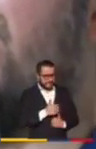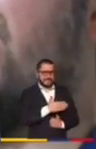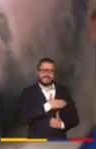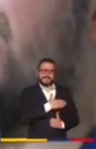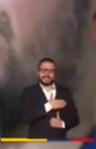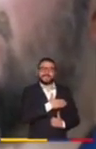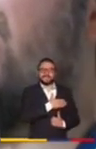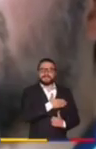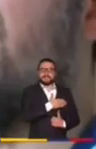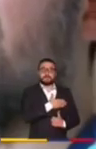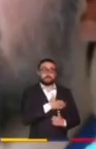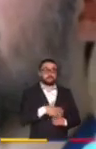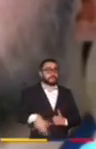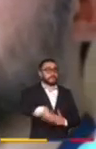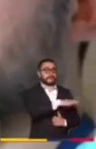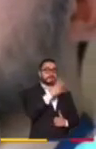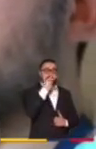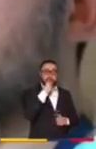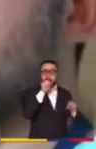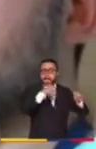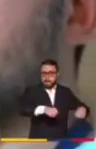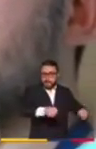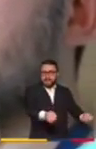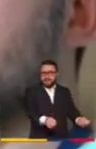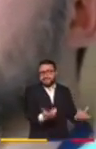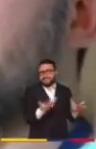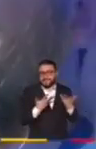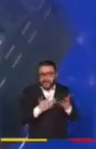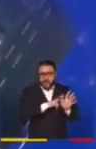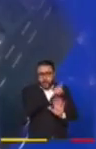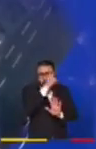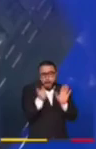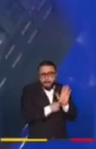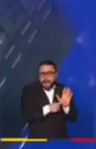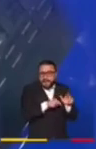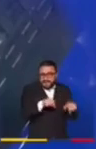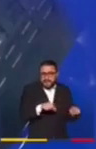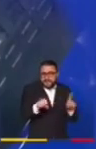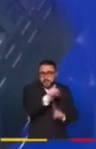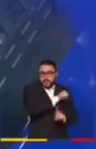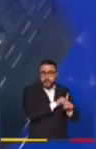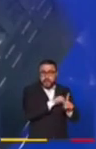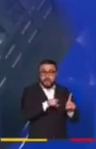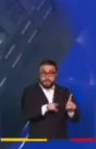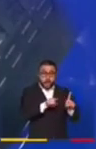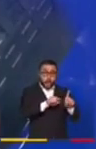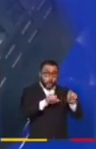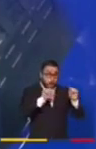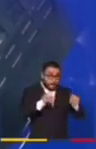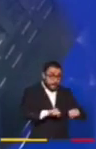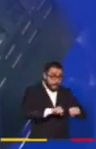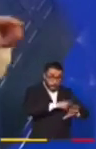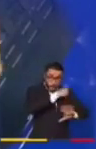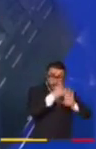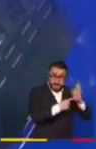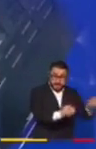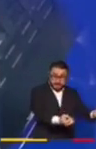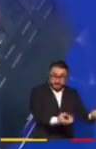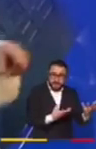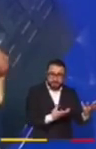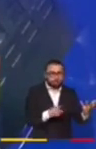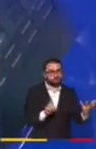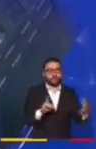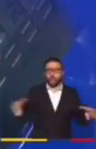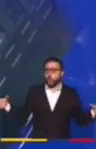un paraíso que nos podría dar todo como sociedad, pero que no nos lo puede dar, porque una ínfula